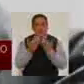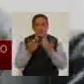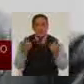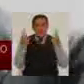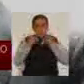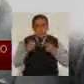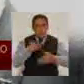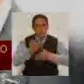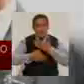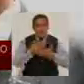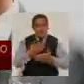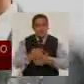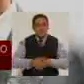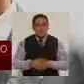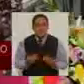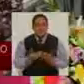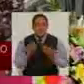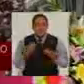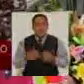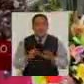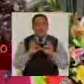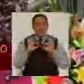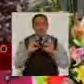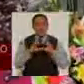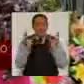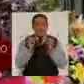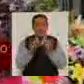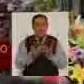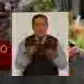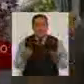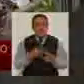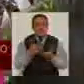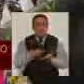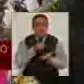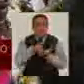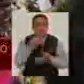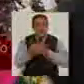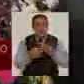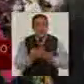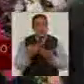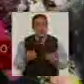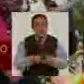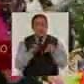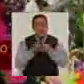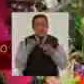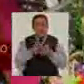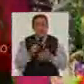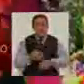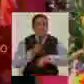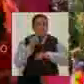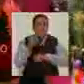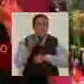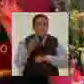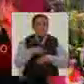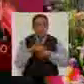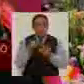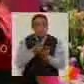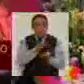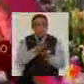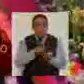cuanto a productividad, en cuanto a calidad y atributos de calidad del producto, que permitan que cuanto antes el algodón